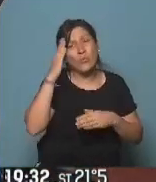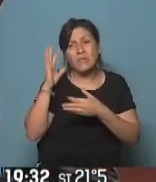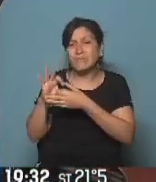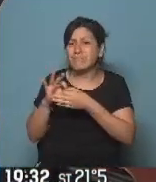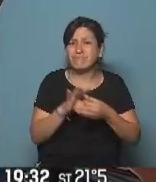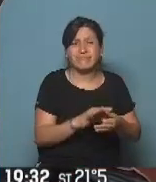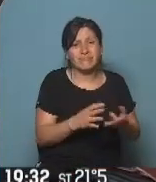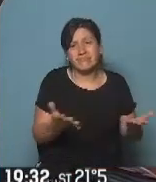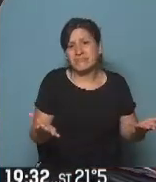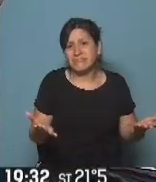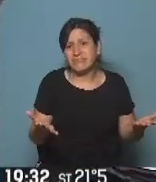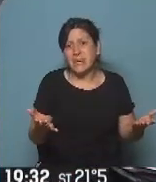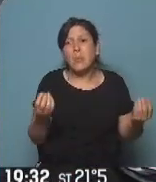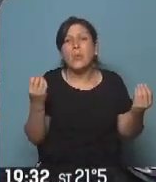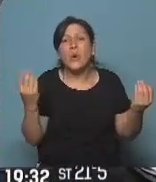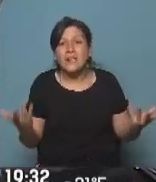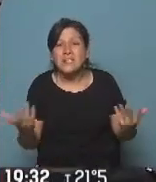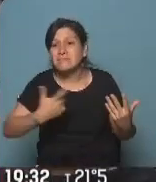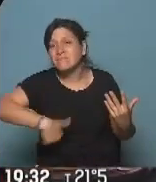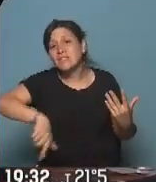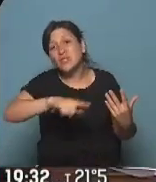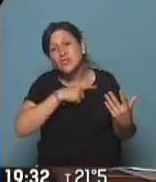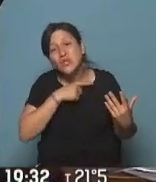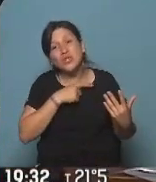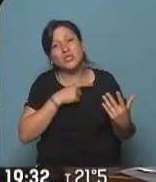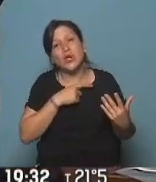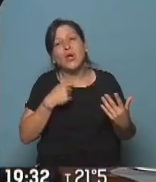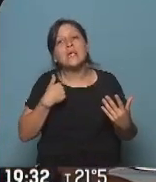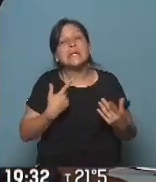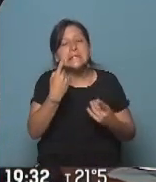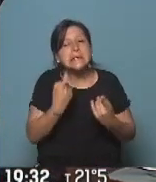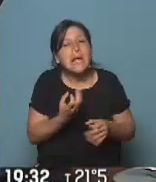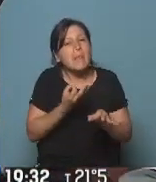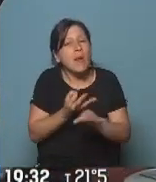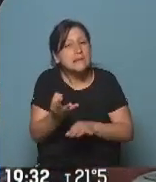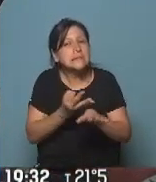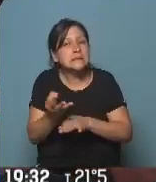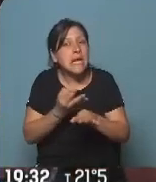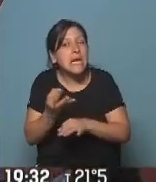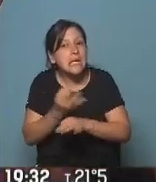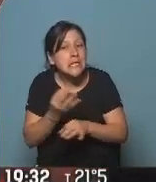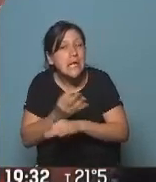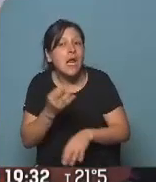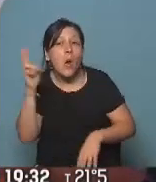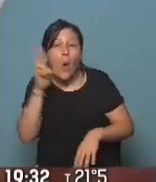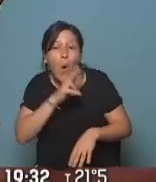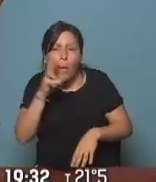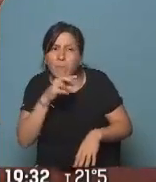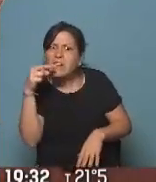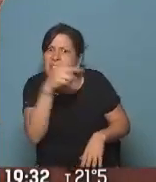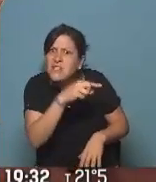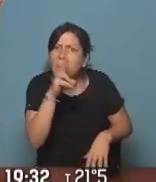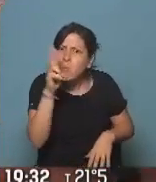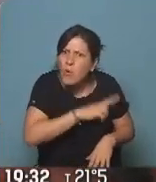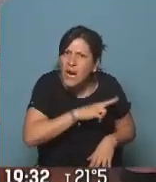totalmente porque si no logramos que los varones agresores consideren a la mujer como un objeto de su pertenencia